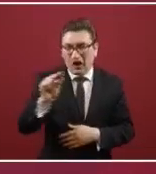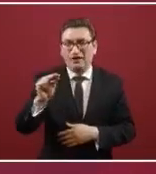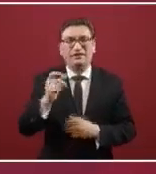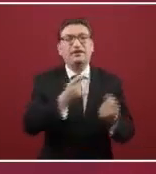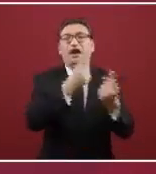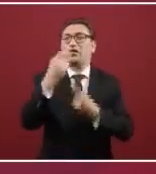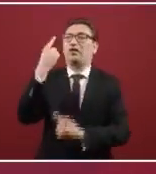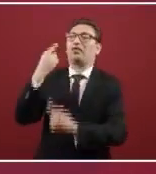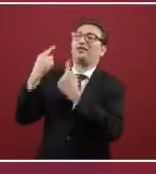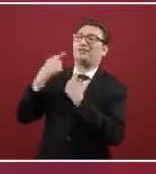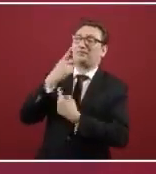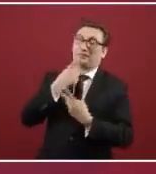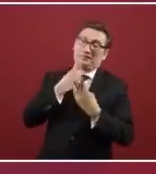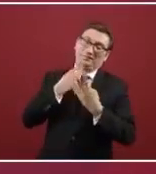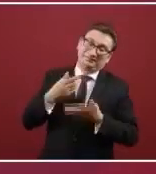me dicen otras cosas